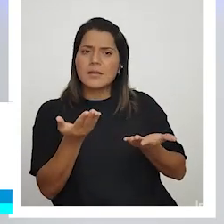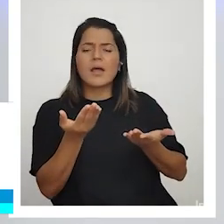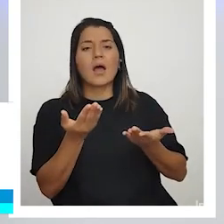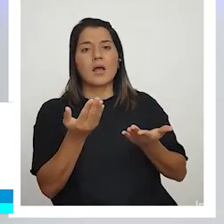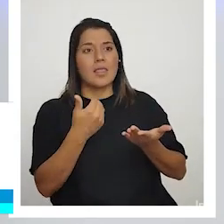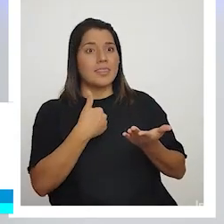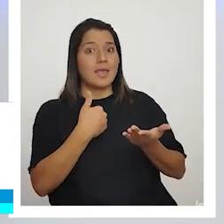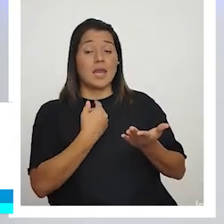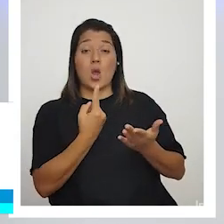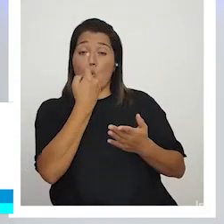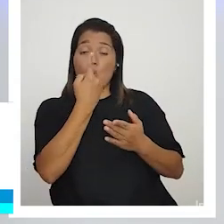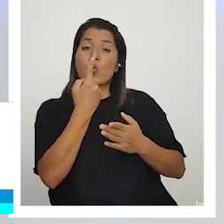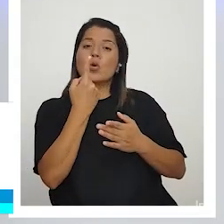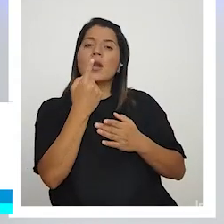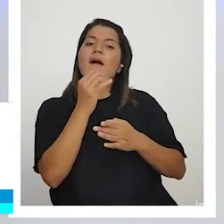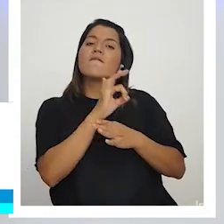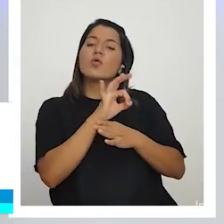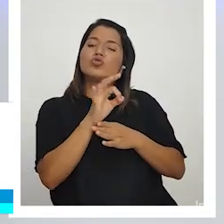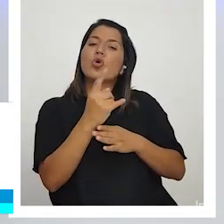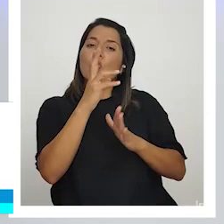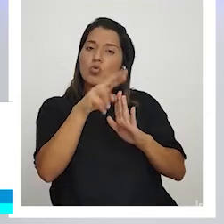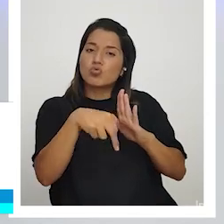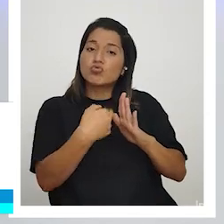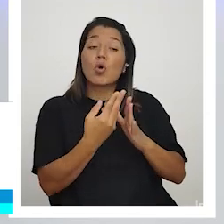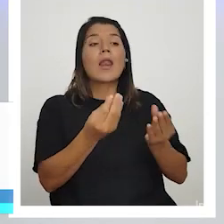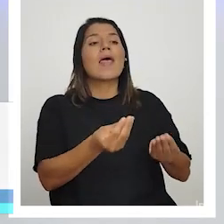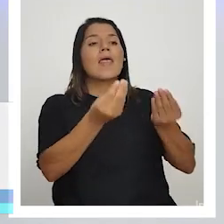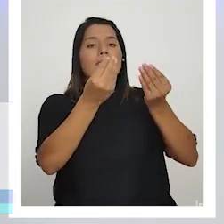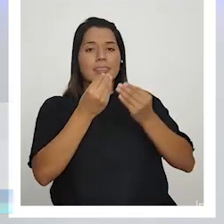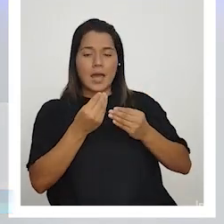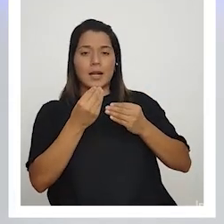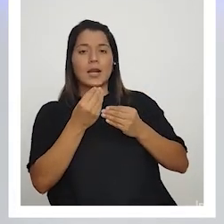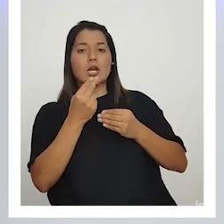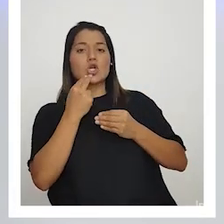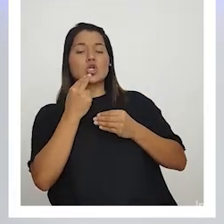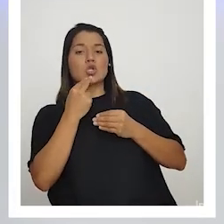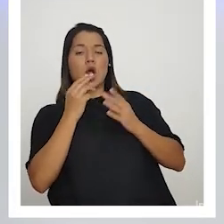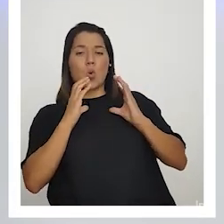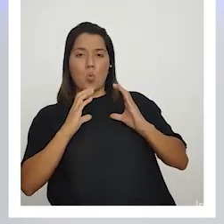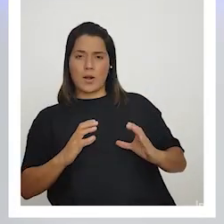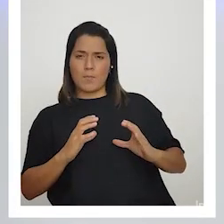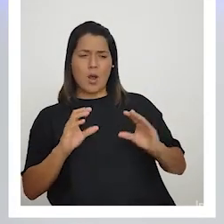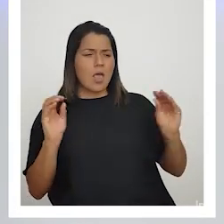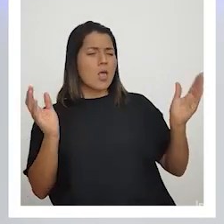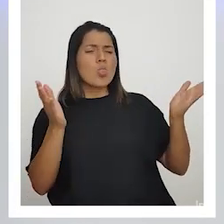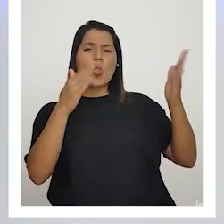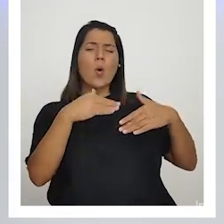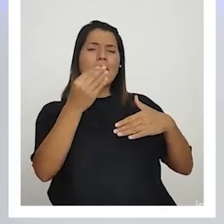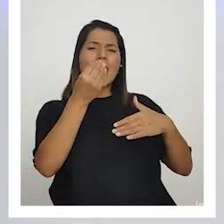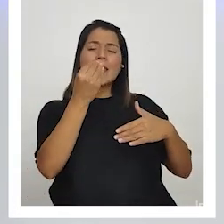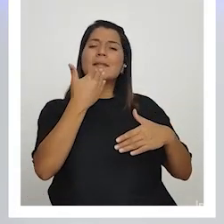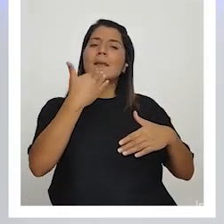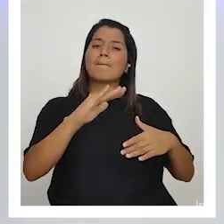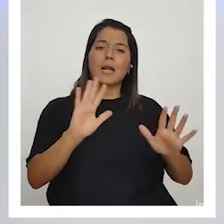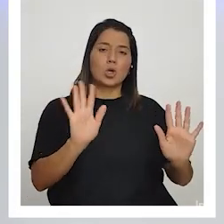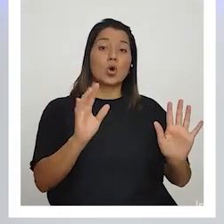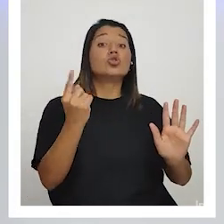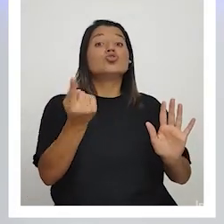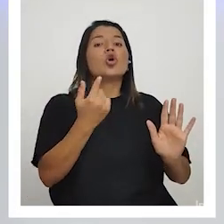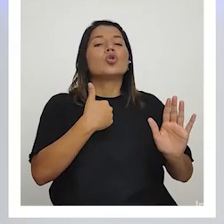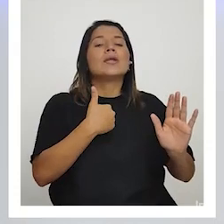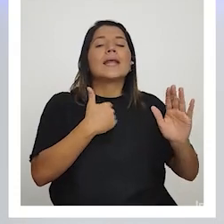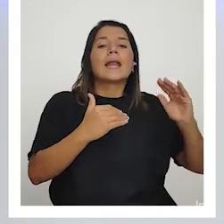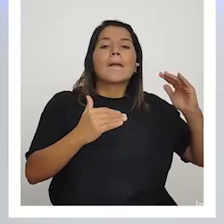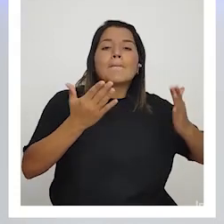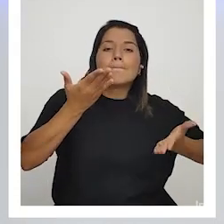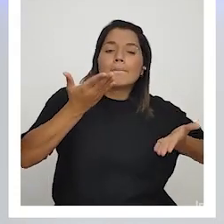es proveer nutrición, alimento al cuerpo, no hay alimento malo, es exactamente el balance, porque incluso